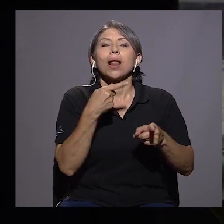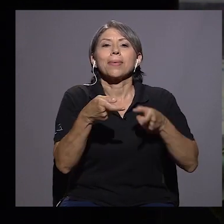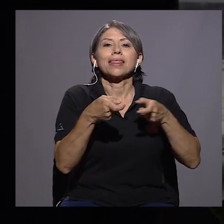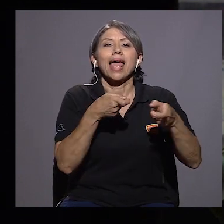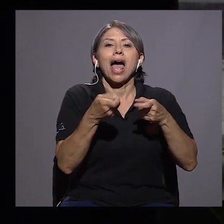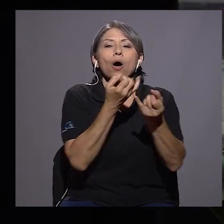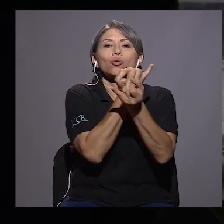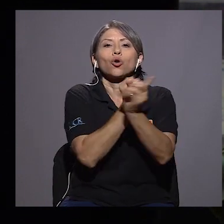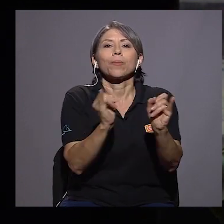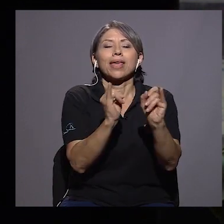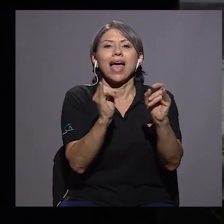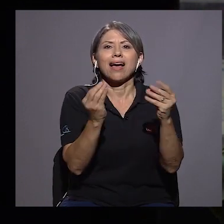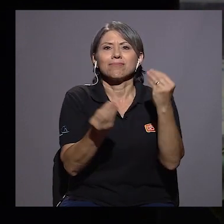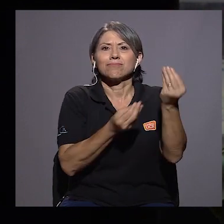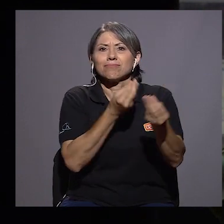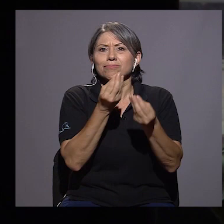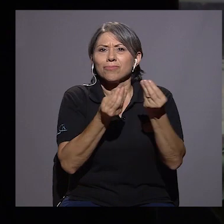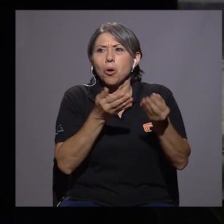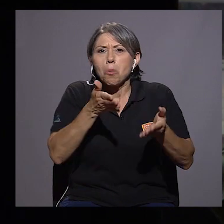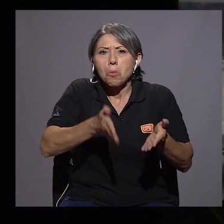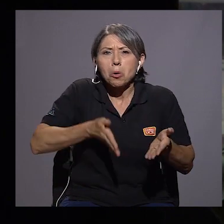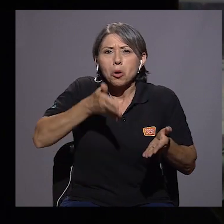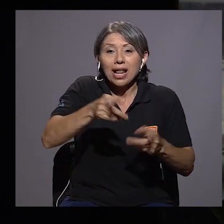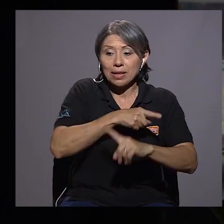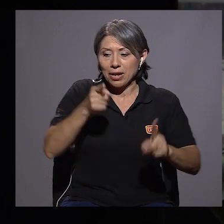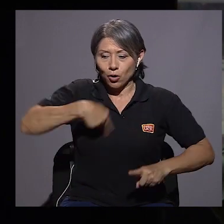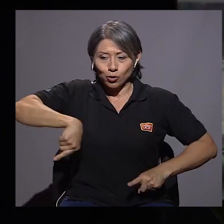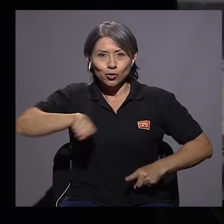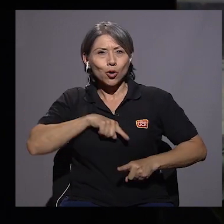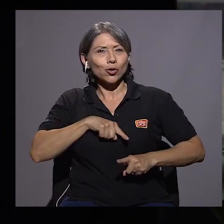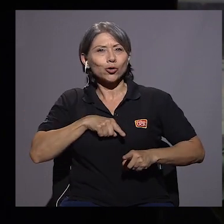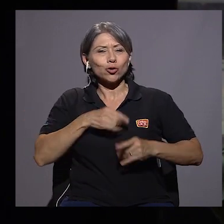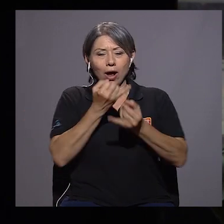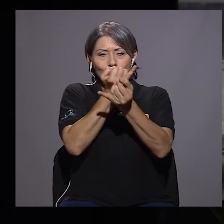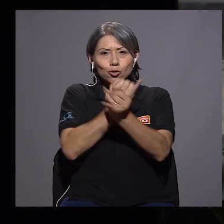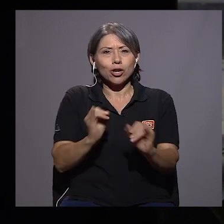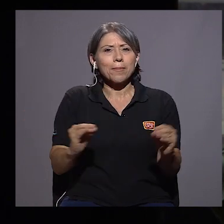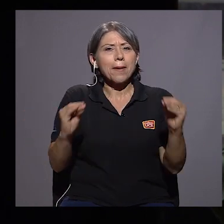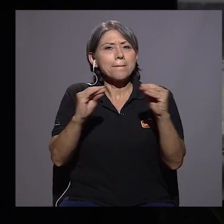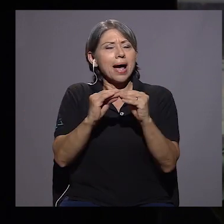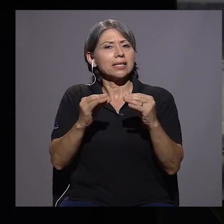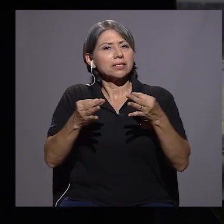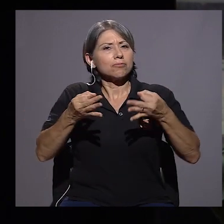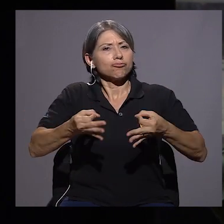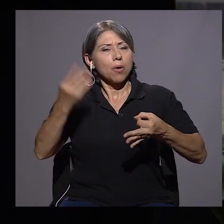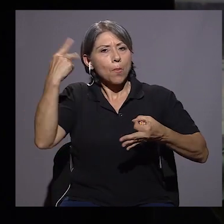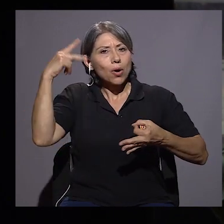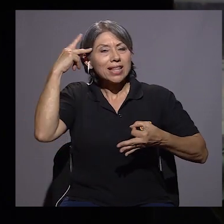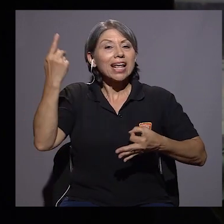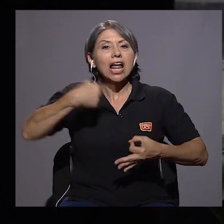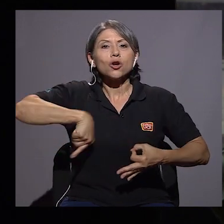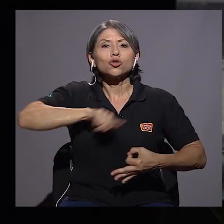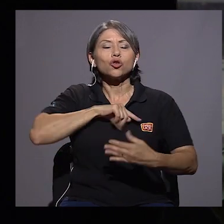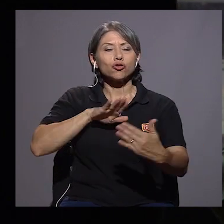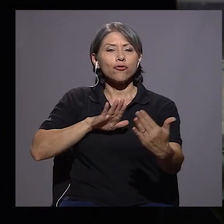pero solamente la autonomía burocrática. Hoy nosotros estamos ejerciendo una autonomía que obedece a una cuestión más política, que nos posicionamos